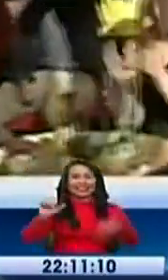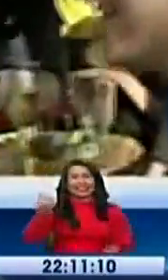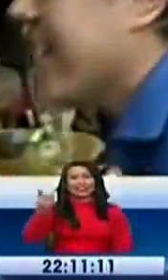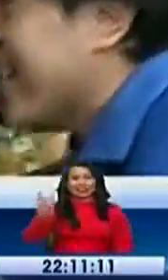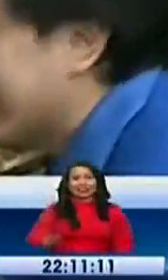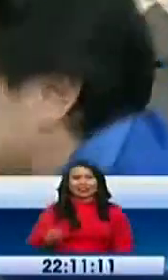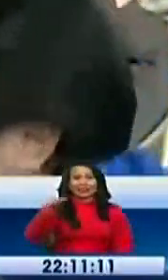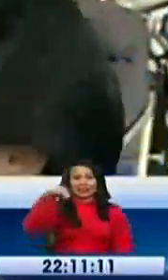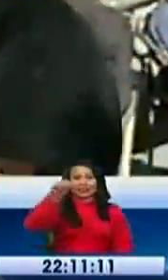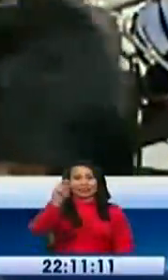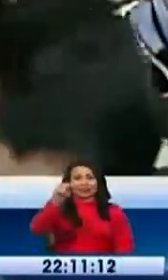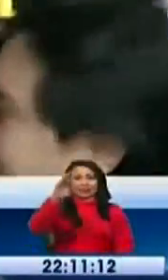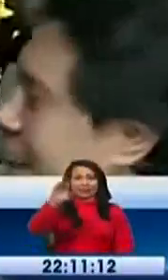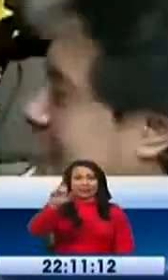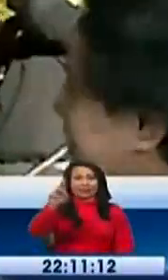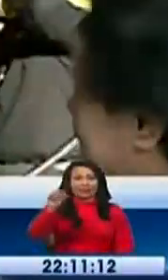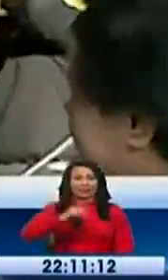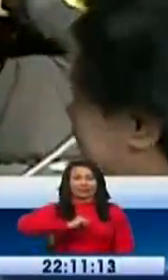gol.